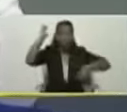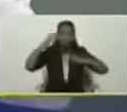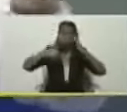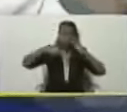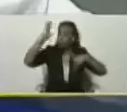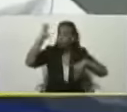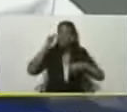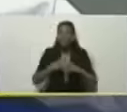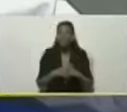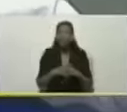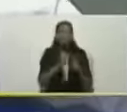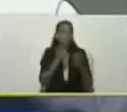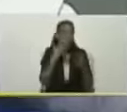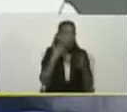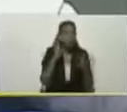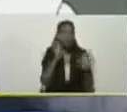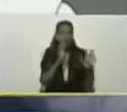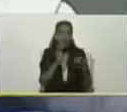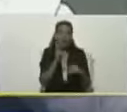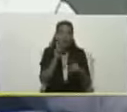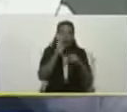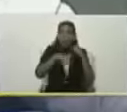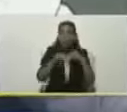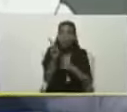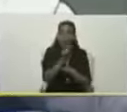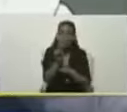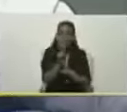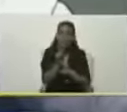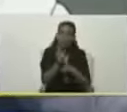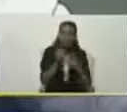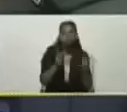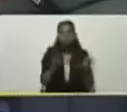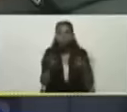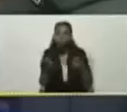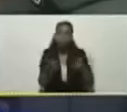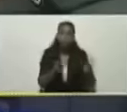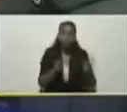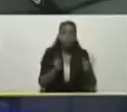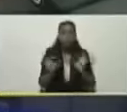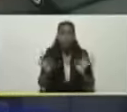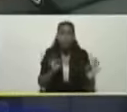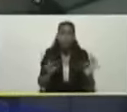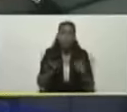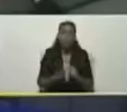Hemos regularizado estos 2 últimos meses. Silita,